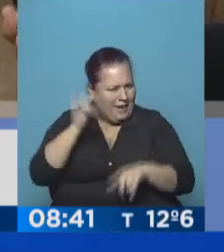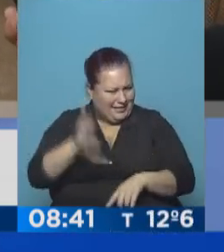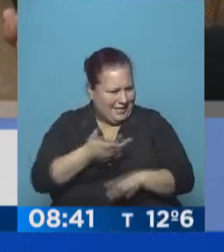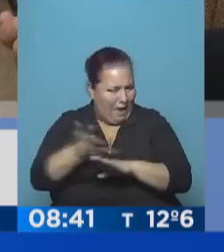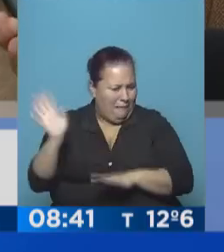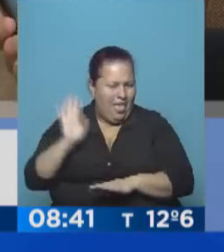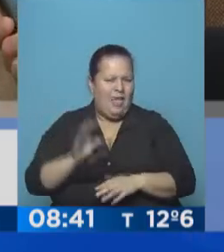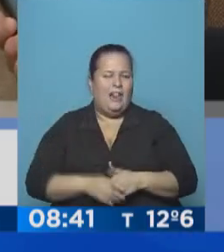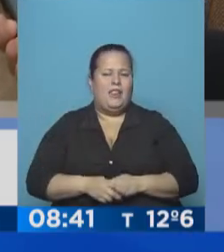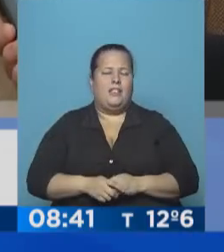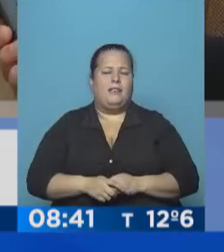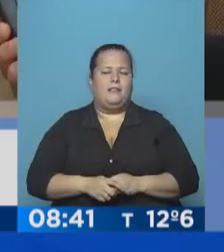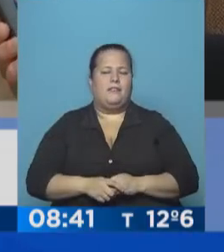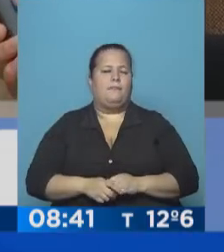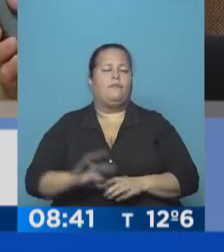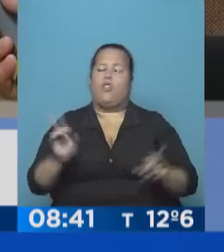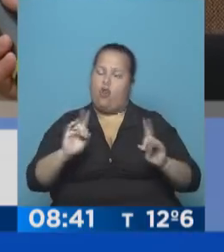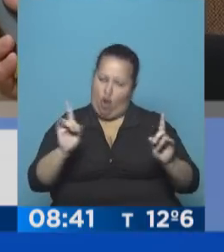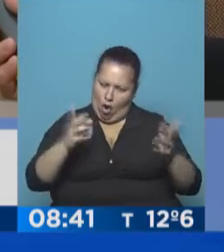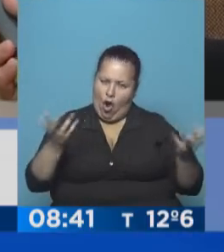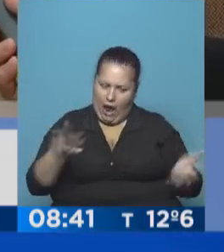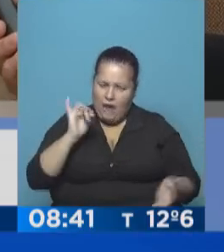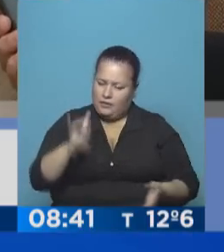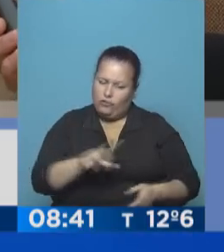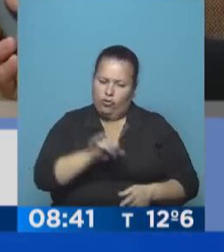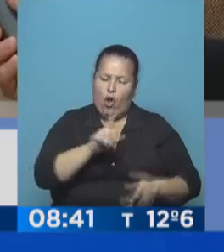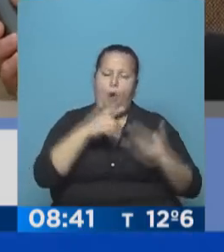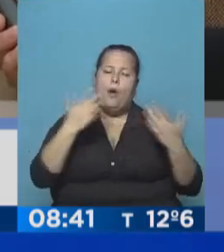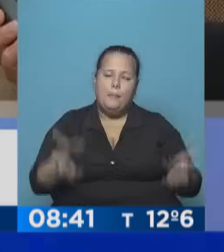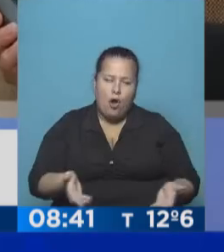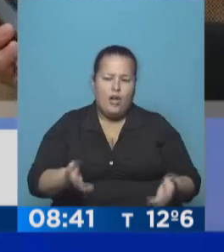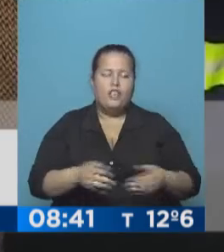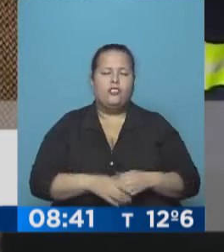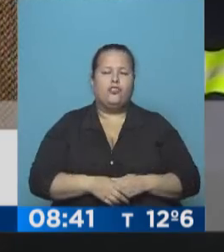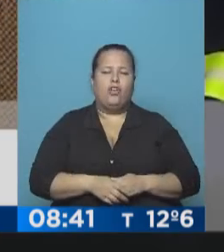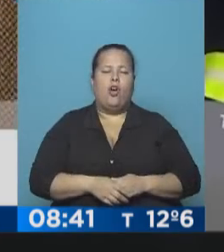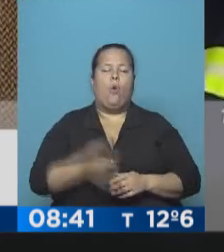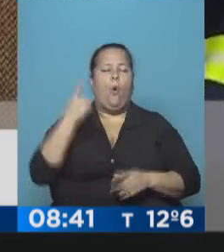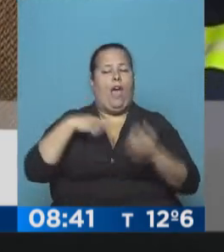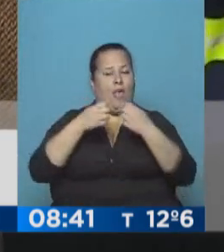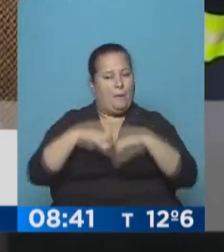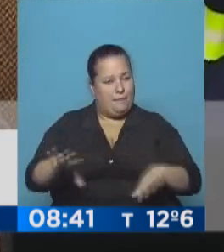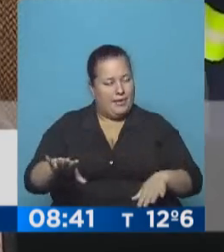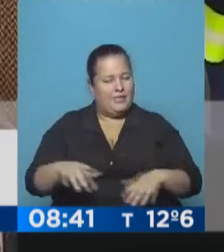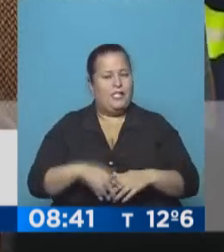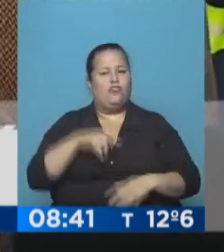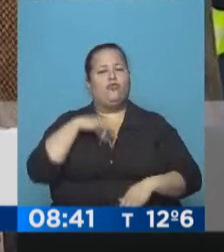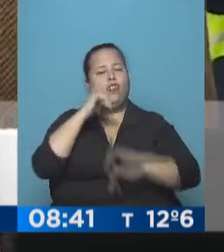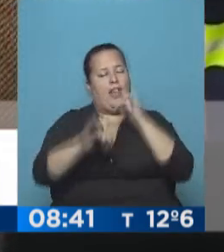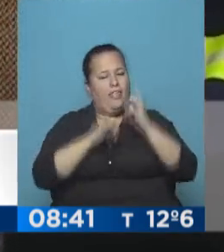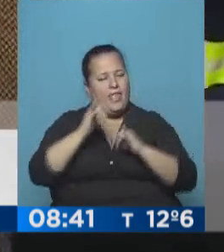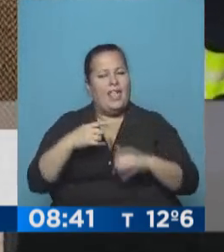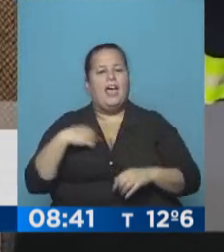trabajador. No, claro, por supuesto que no, pero por eso al inicio le planteé de